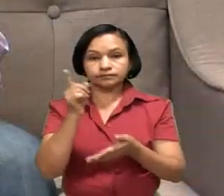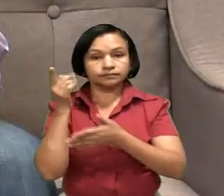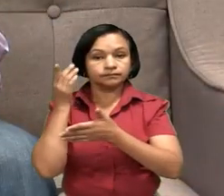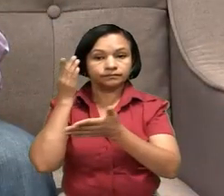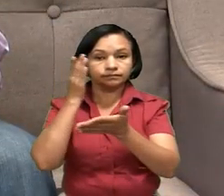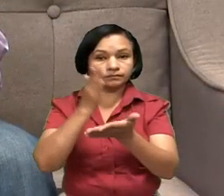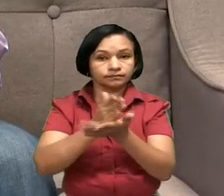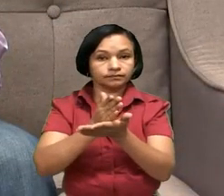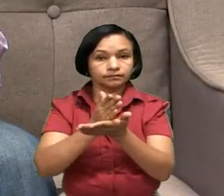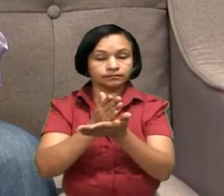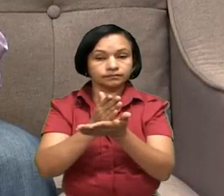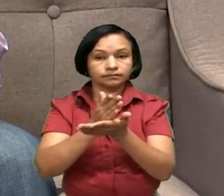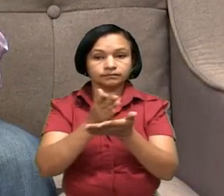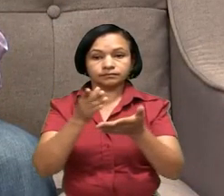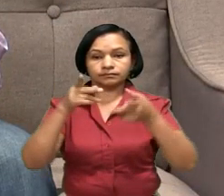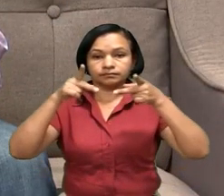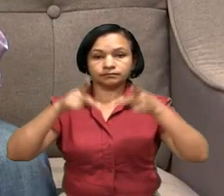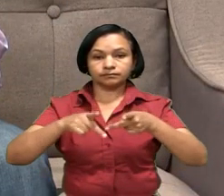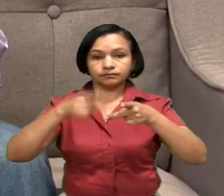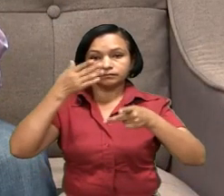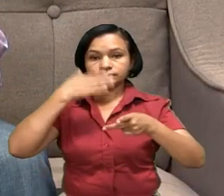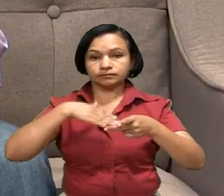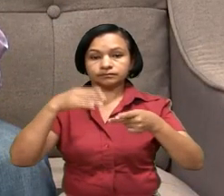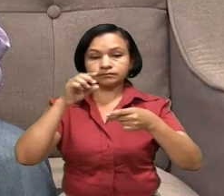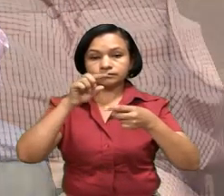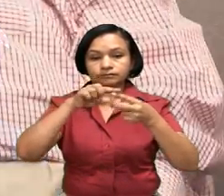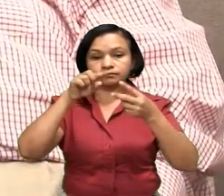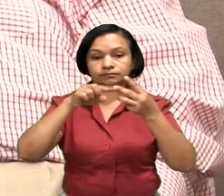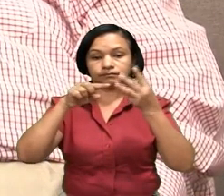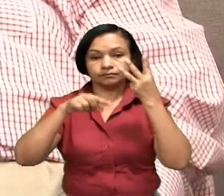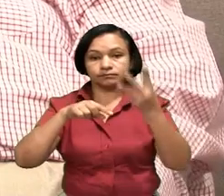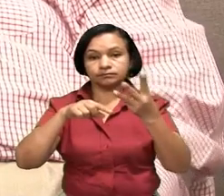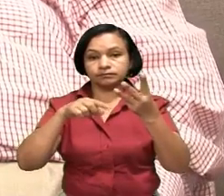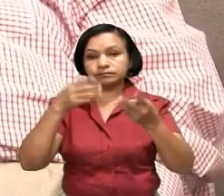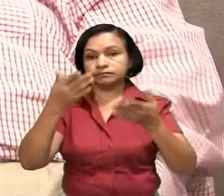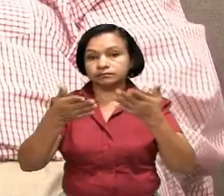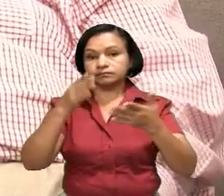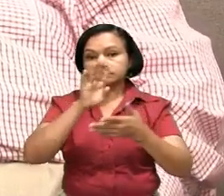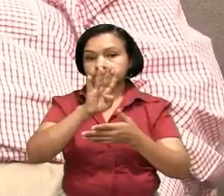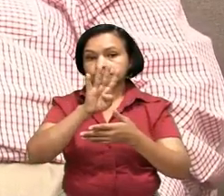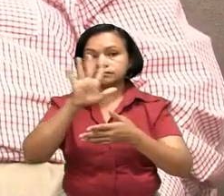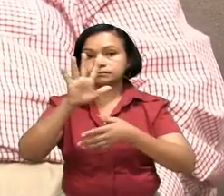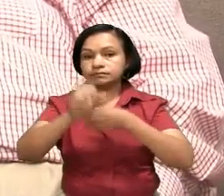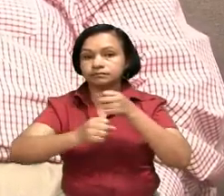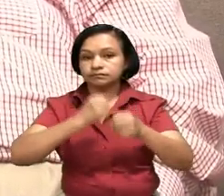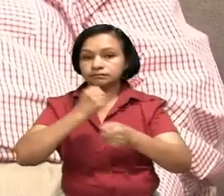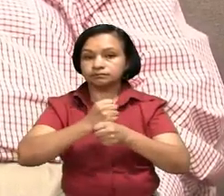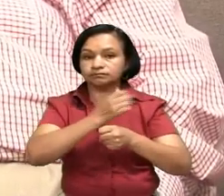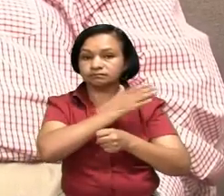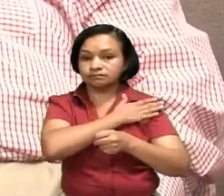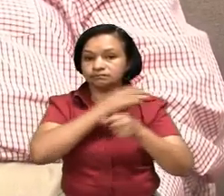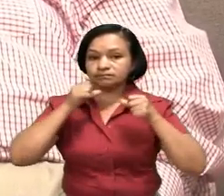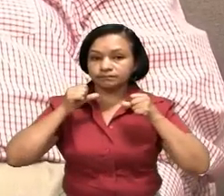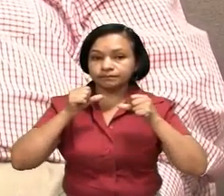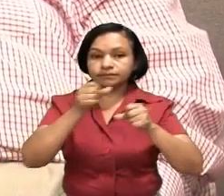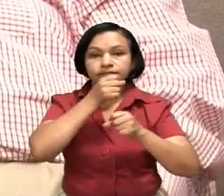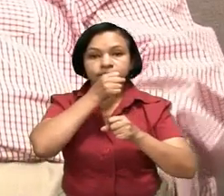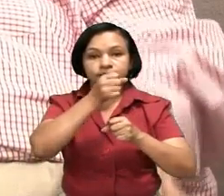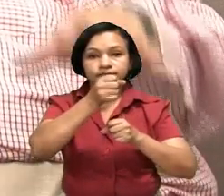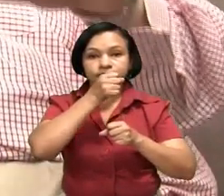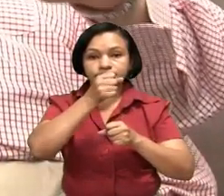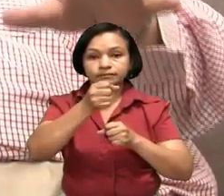de un dictador sino que fueron tres dictadores a lo largo de 45 años donde el periodismo en